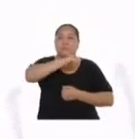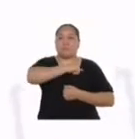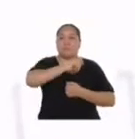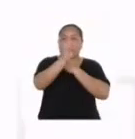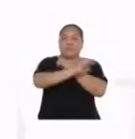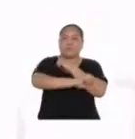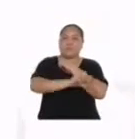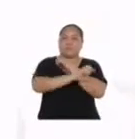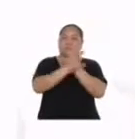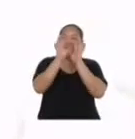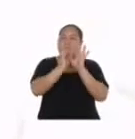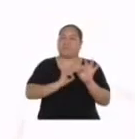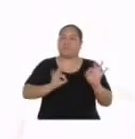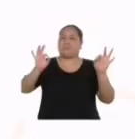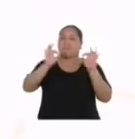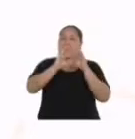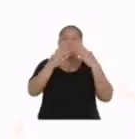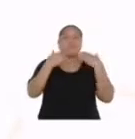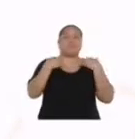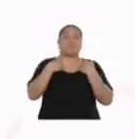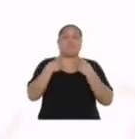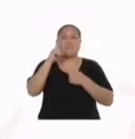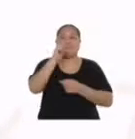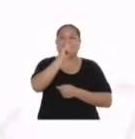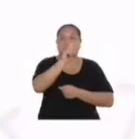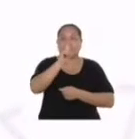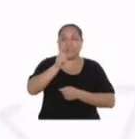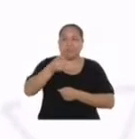país privilegiado al contar con el